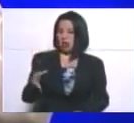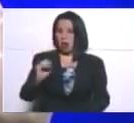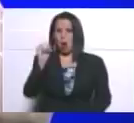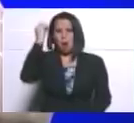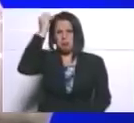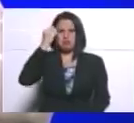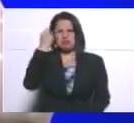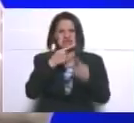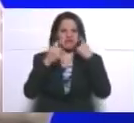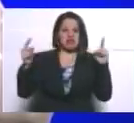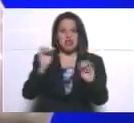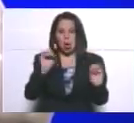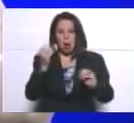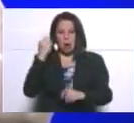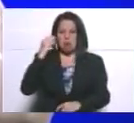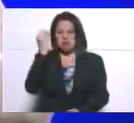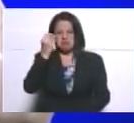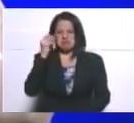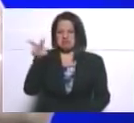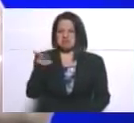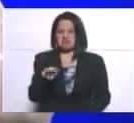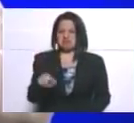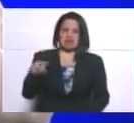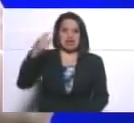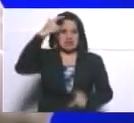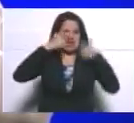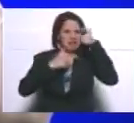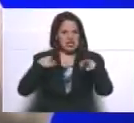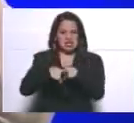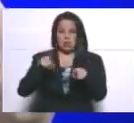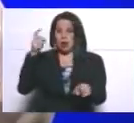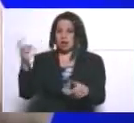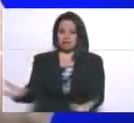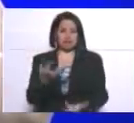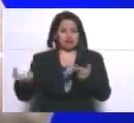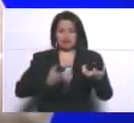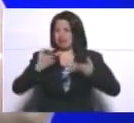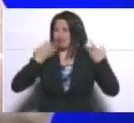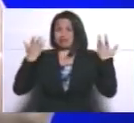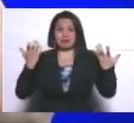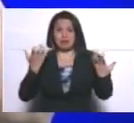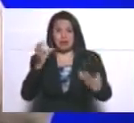parecer chavista. Así es. Un alto contenido racista, además, social,